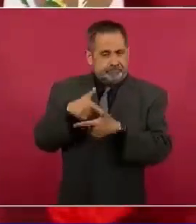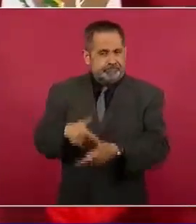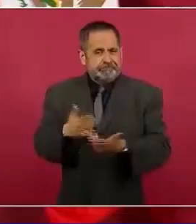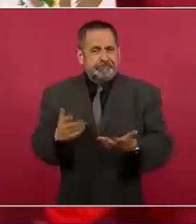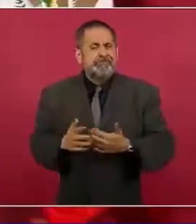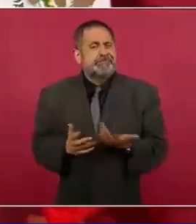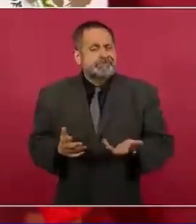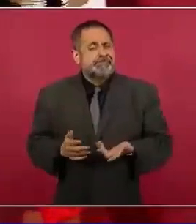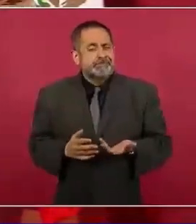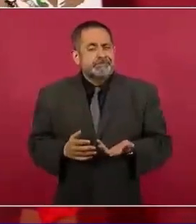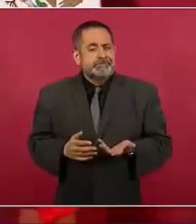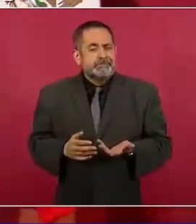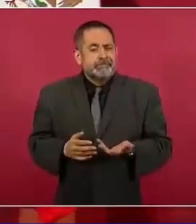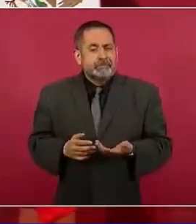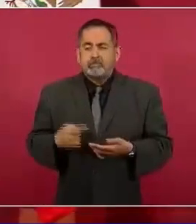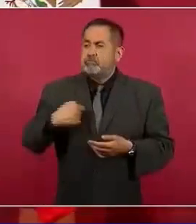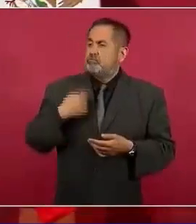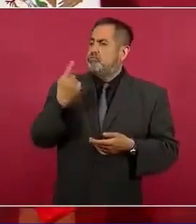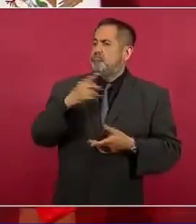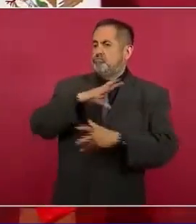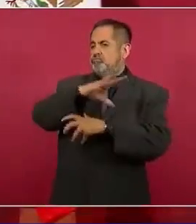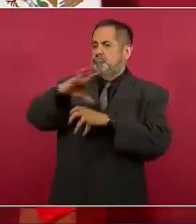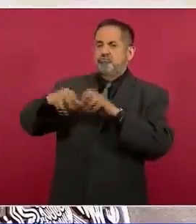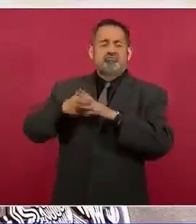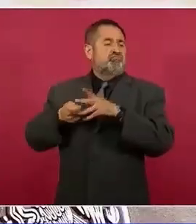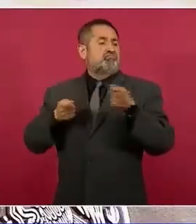Repito, nadie se puede sentir absoluto.